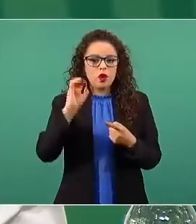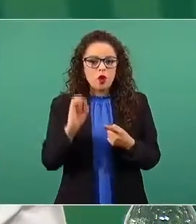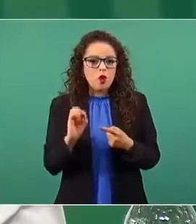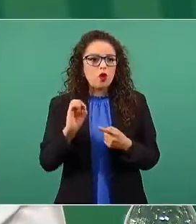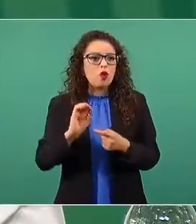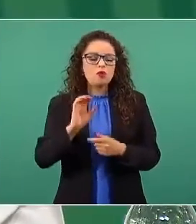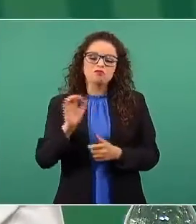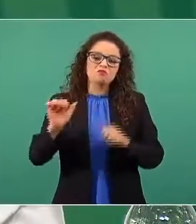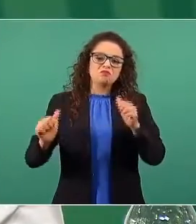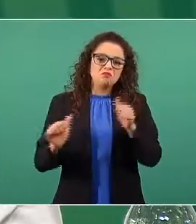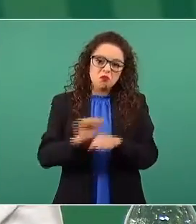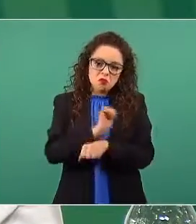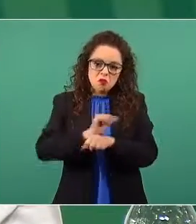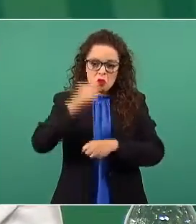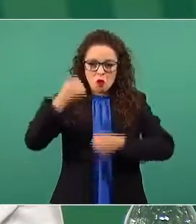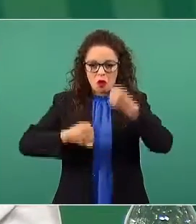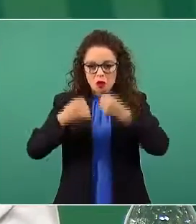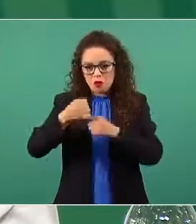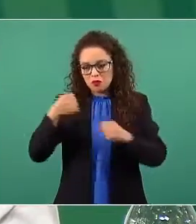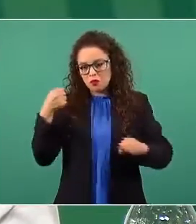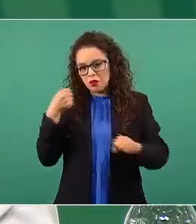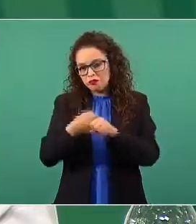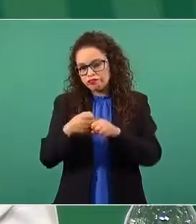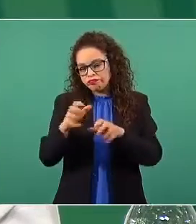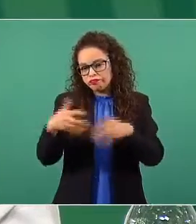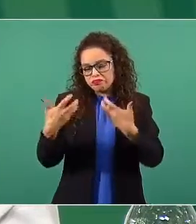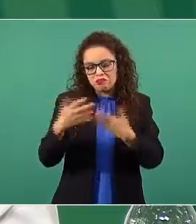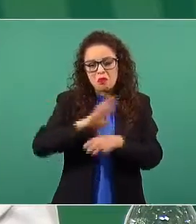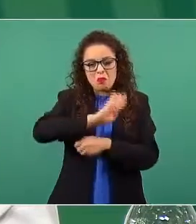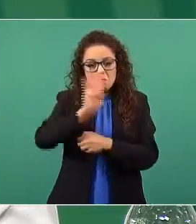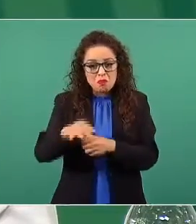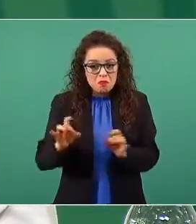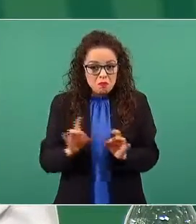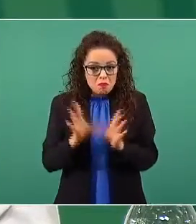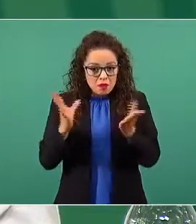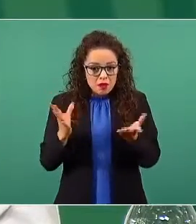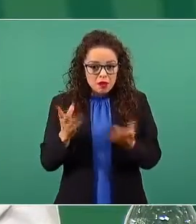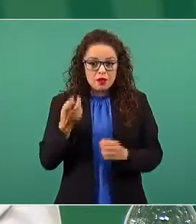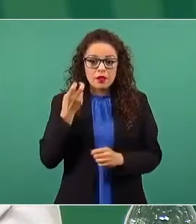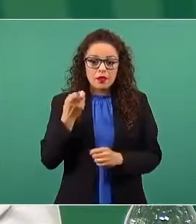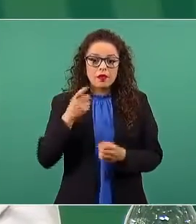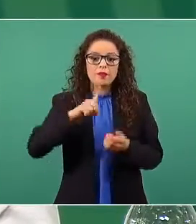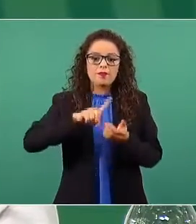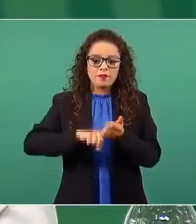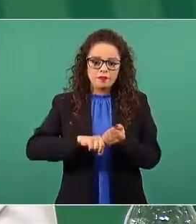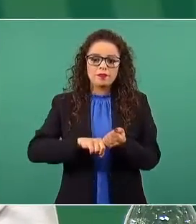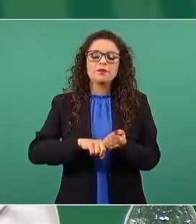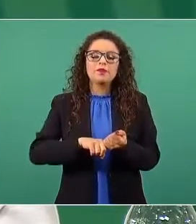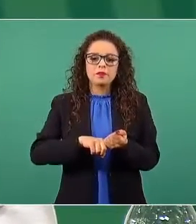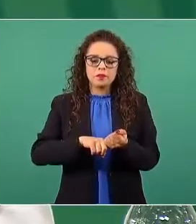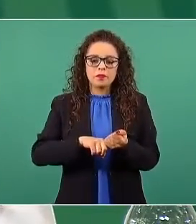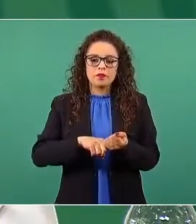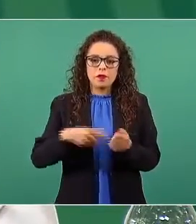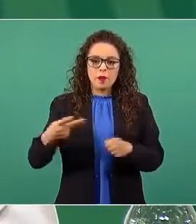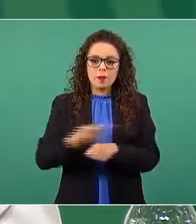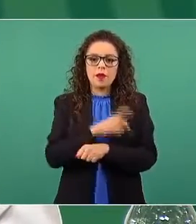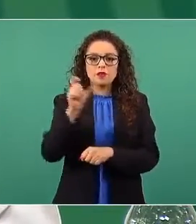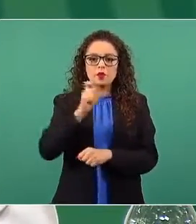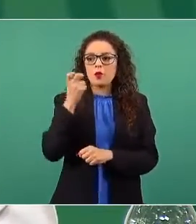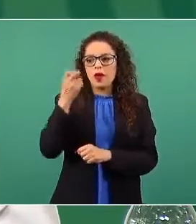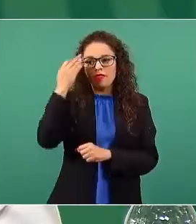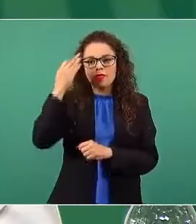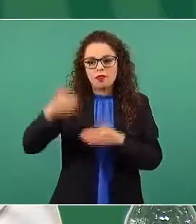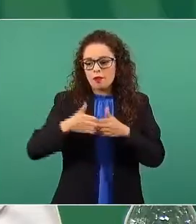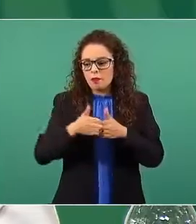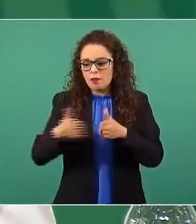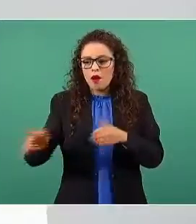general seguramente se redujeron al ejecutar la Jornada Nacional de Sana Distancia y por lo